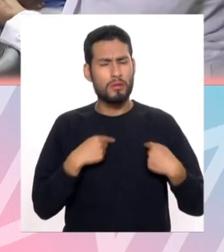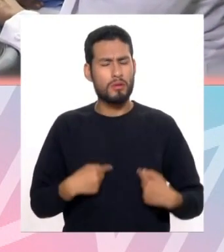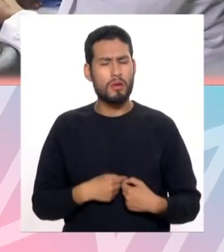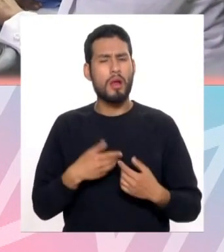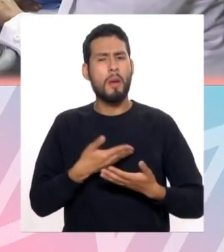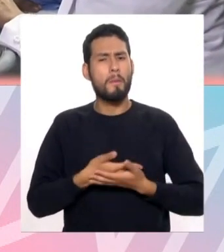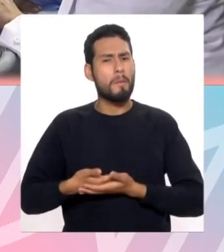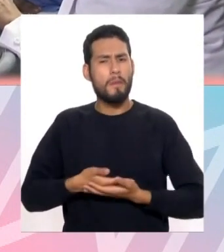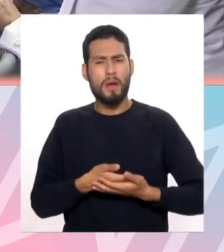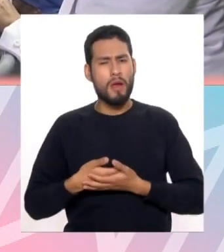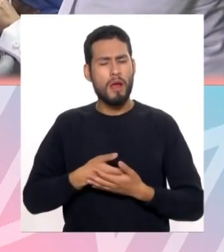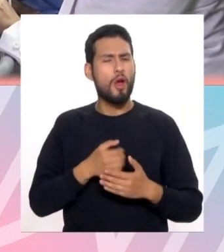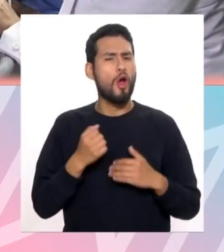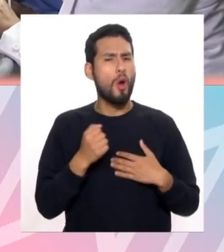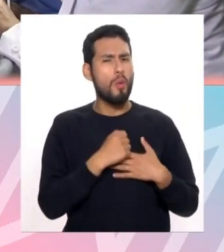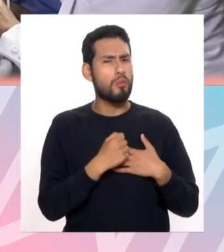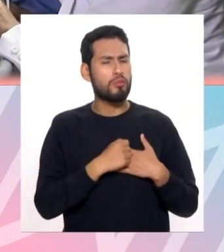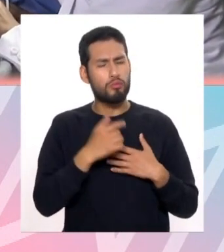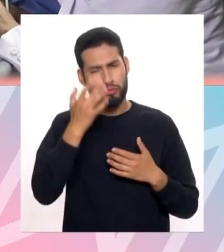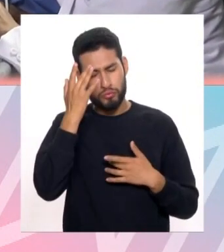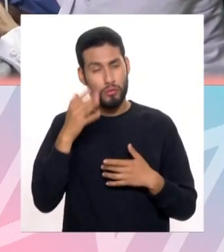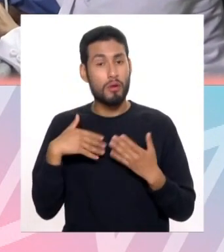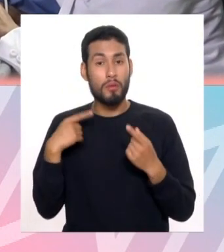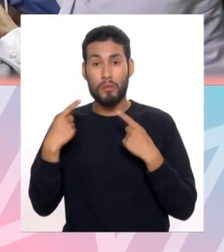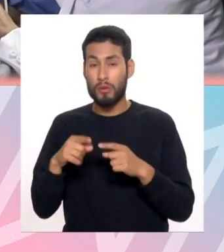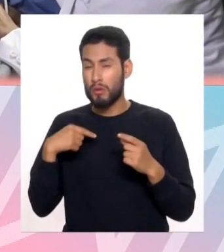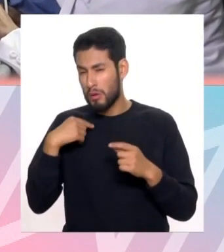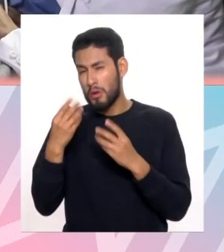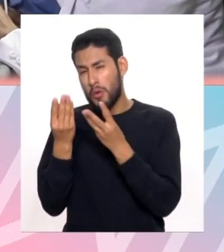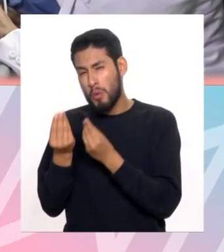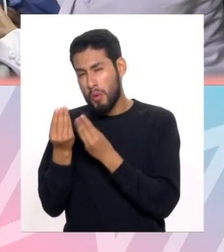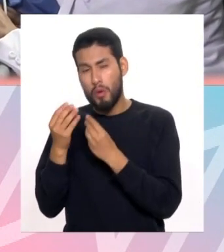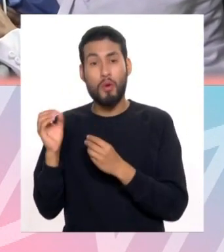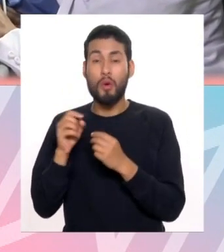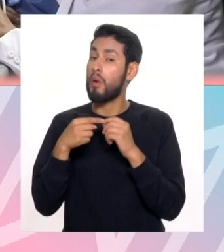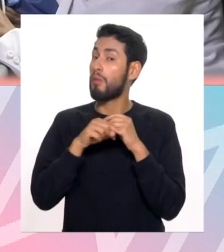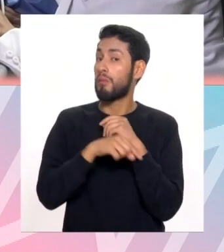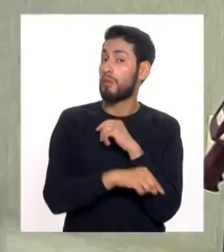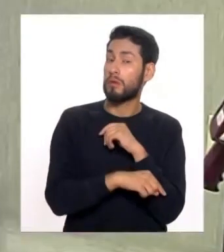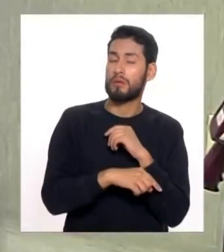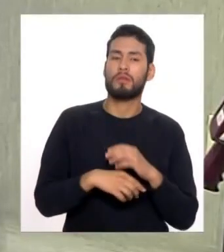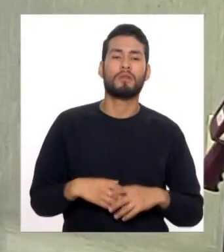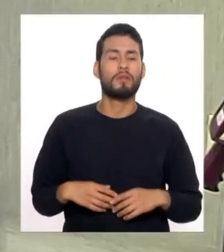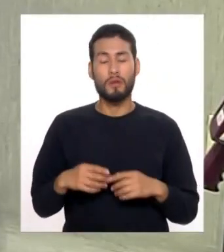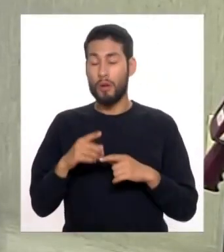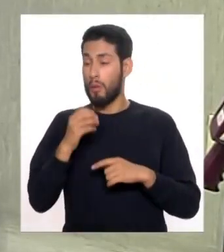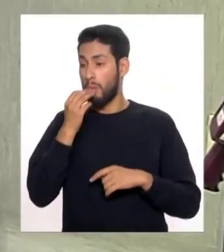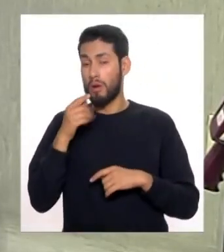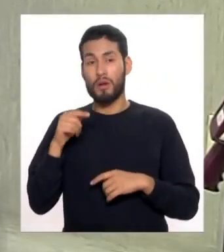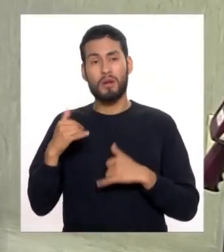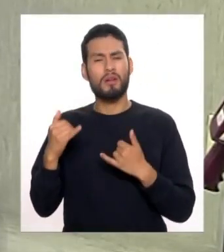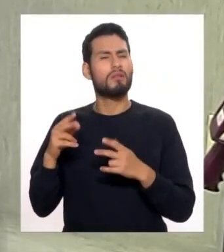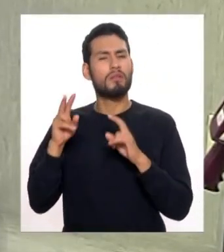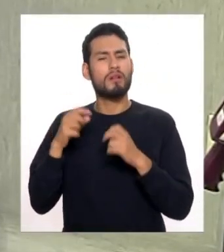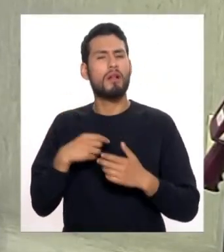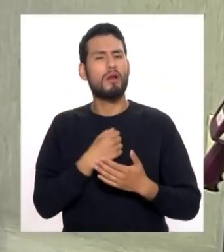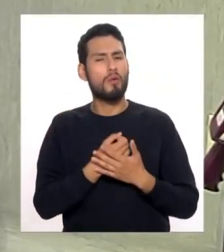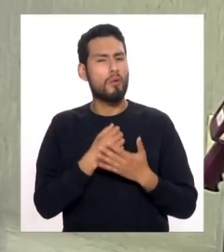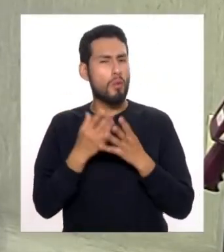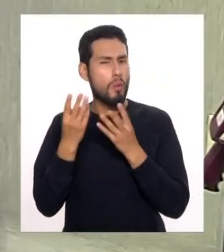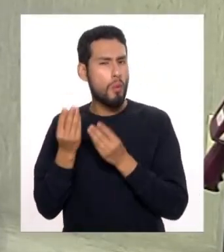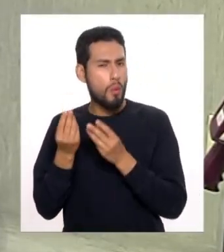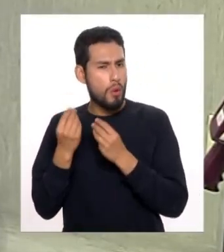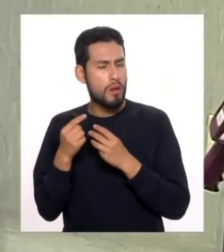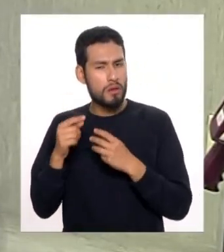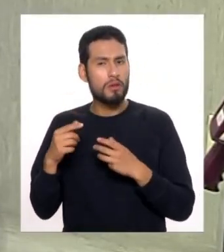Esta cardiopatía, si bien es cierto, puede haber de las más leves hasta las más complejas. Afortunadamente, esta vez fue una cardiopatía leve,